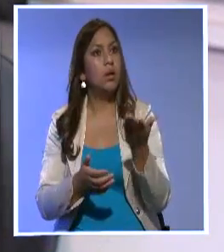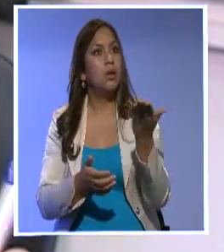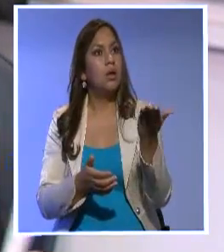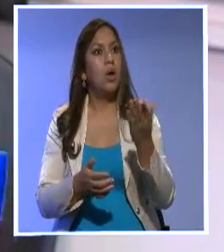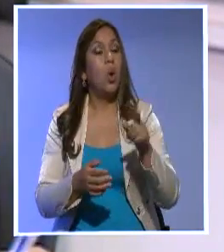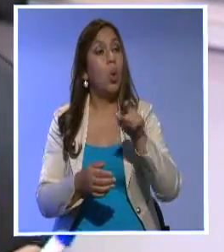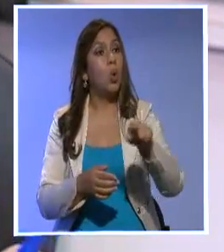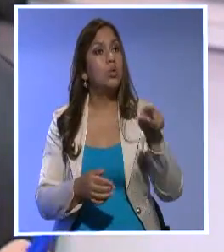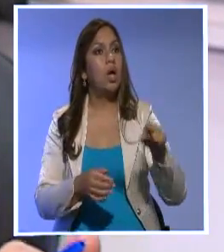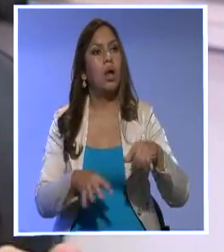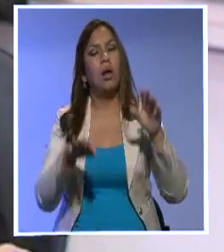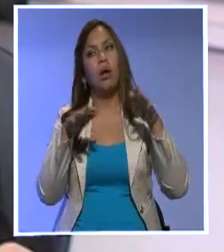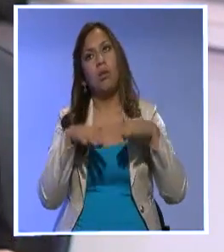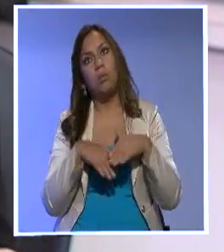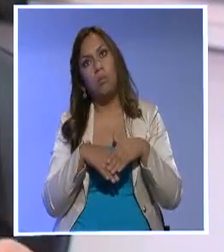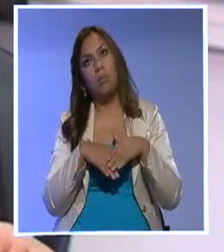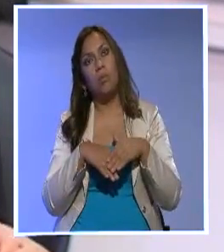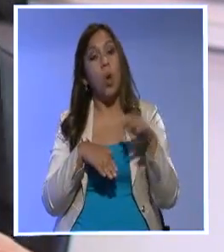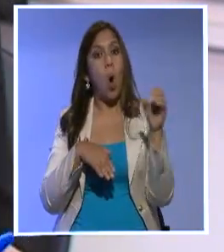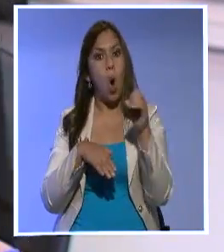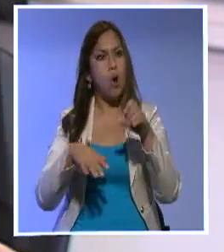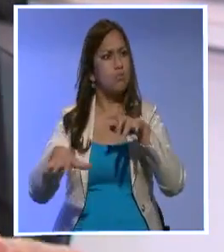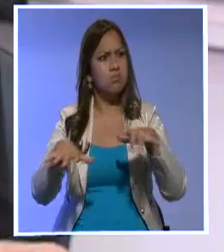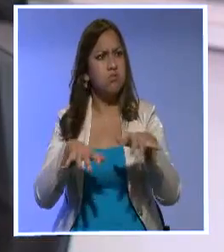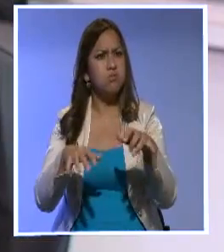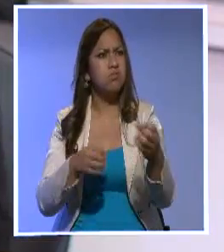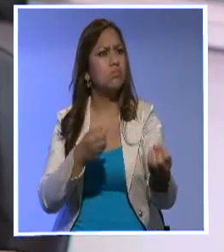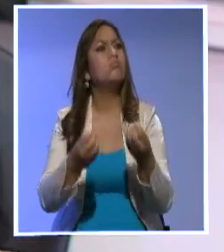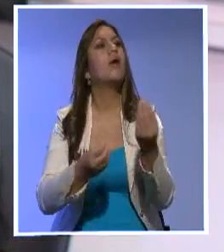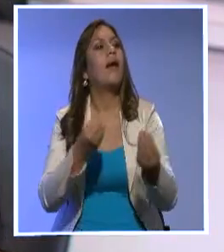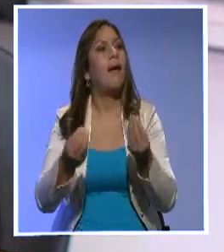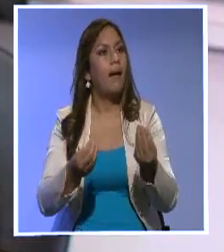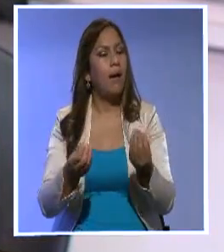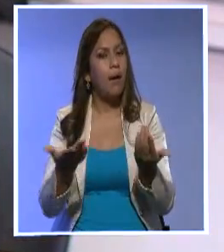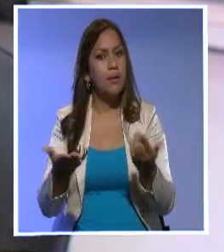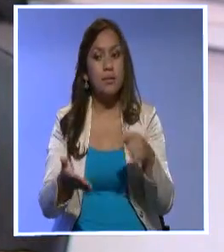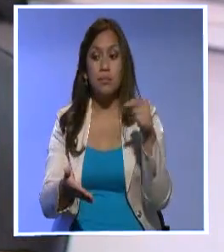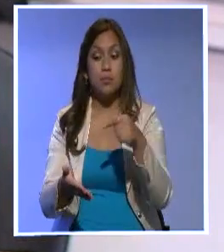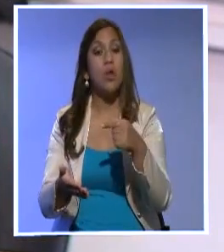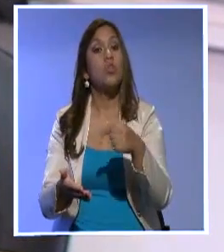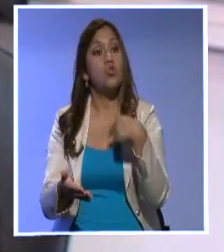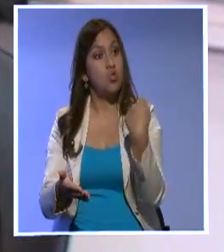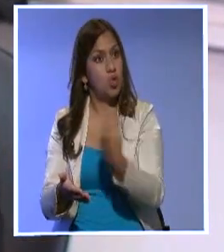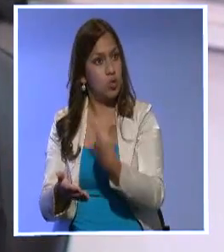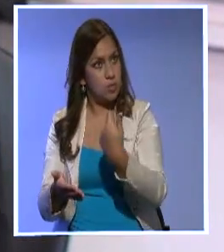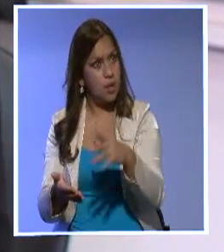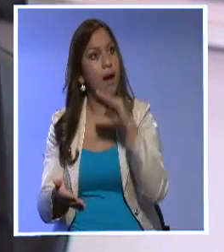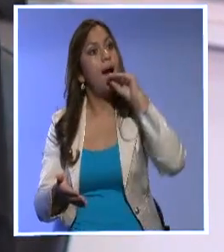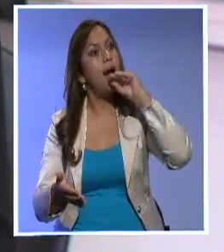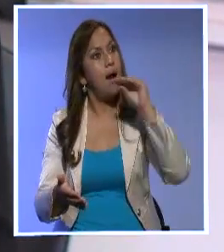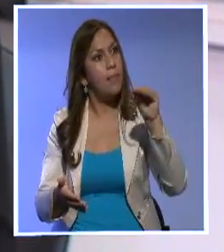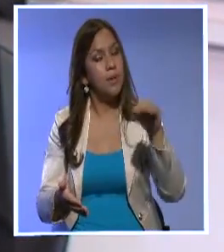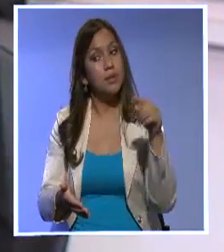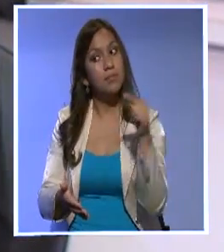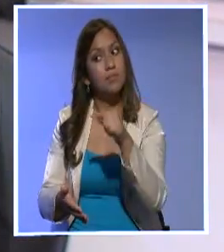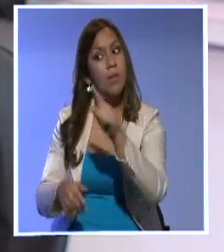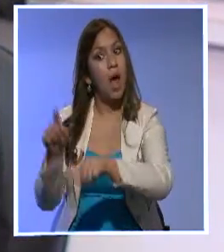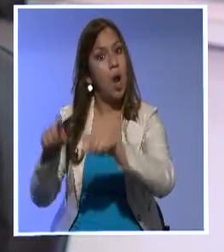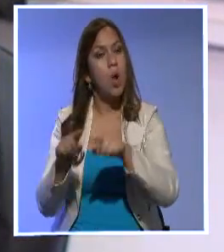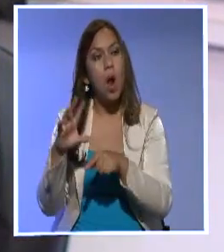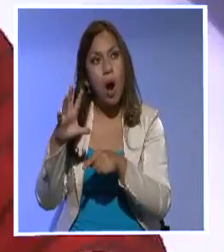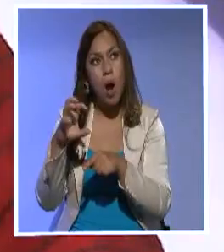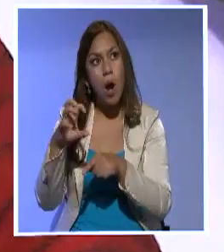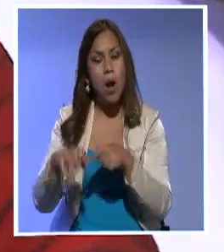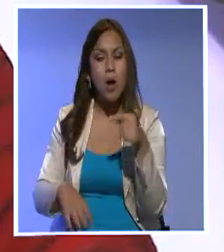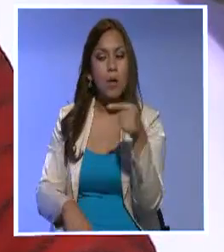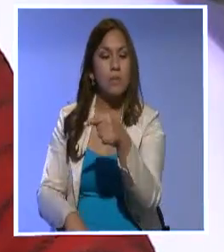fueron las acciones pertinentes que tenían que implementar en un determinado momento para evitar que muchos de los funcionarios involucrados